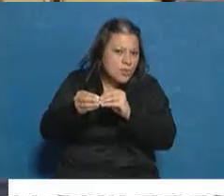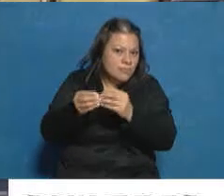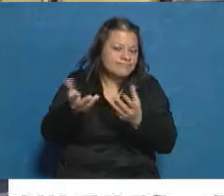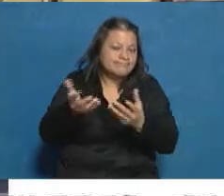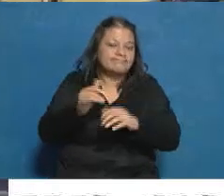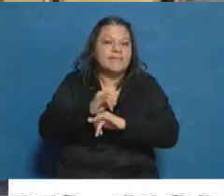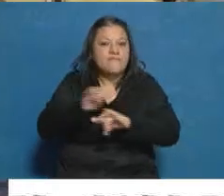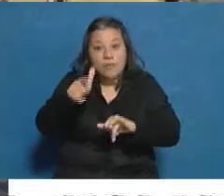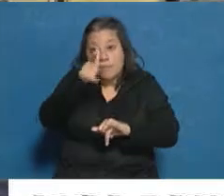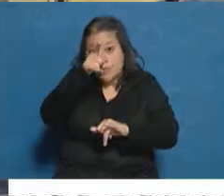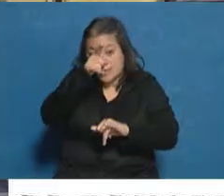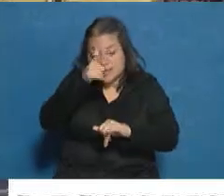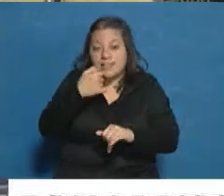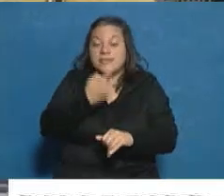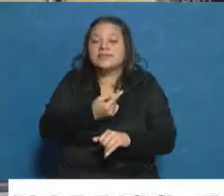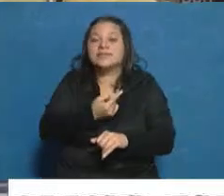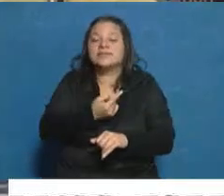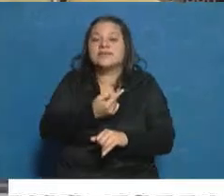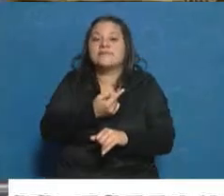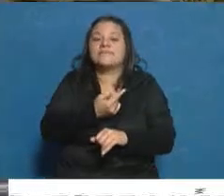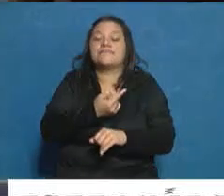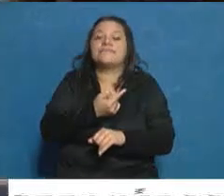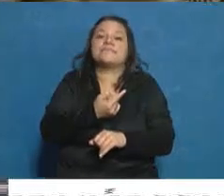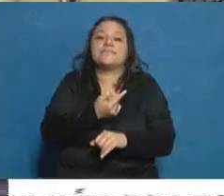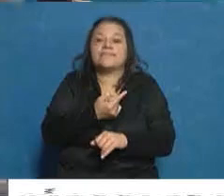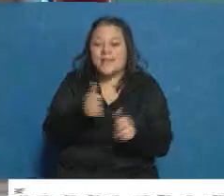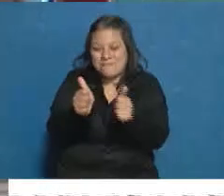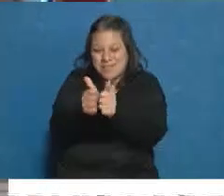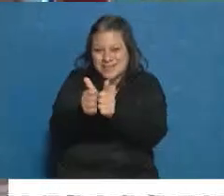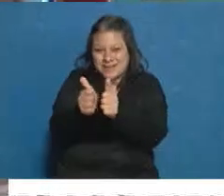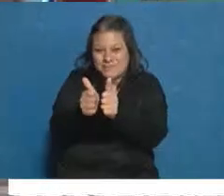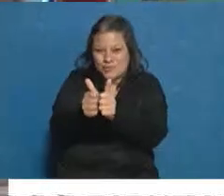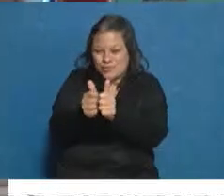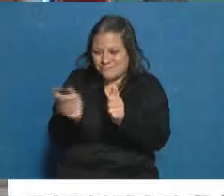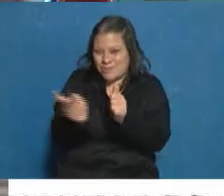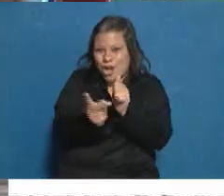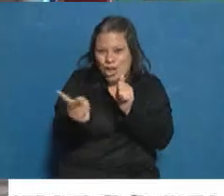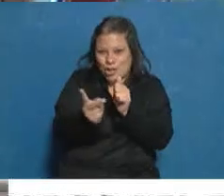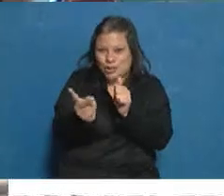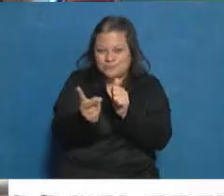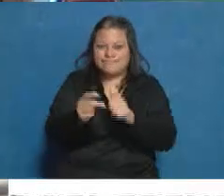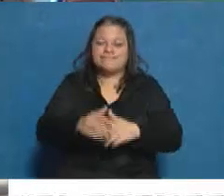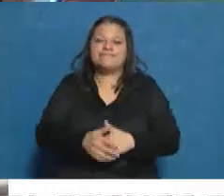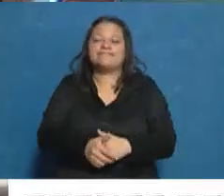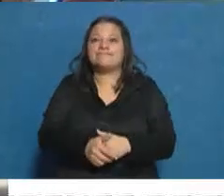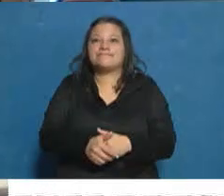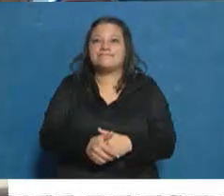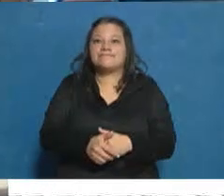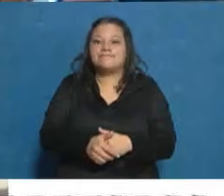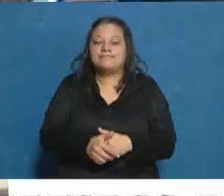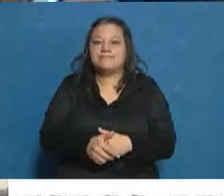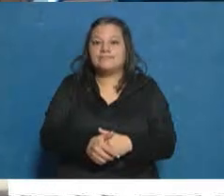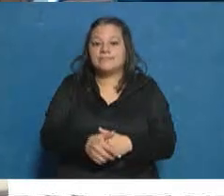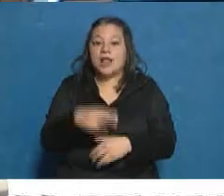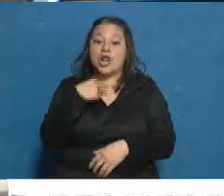La información policial, Laura, también asegura que este matrimonio, a través de la información que le brindan